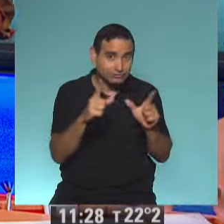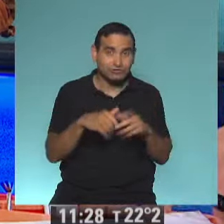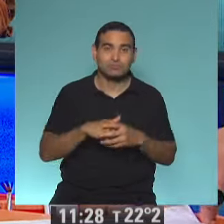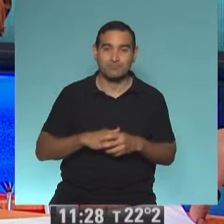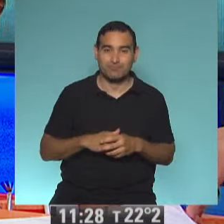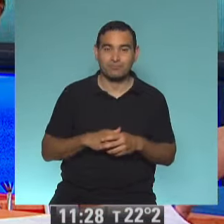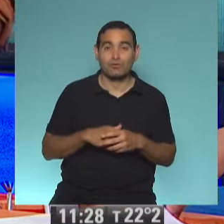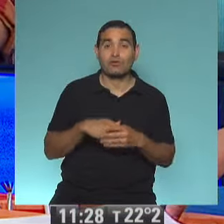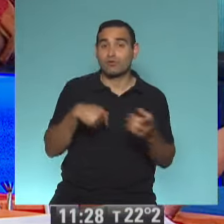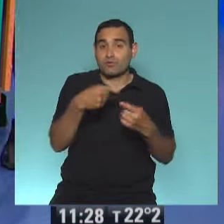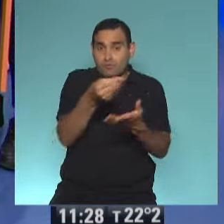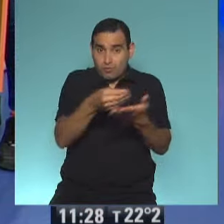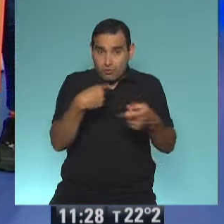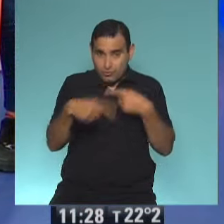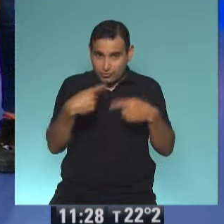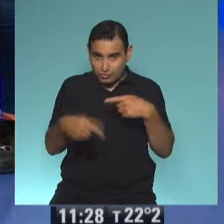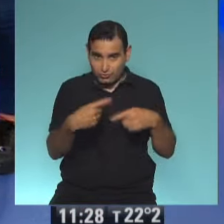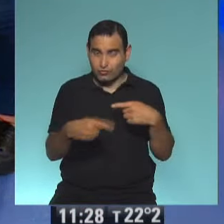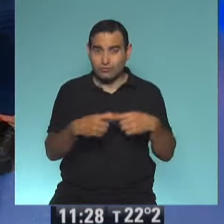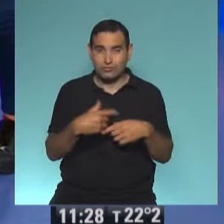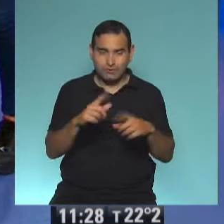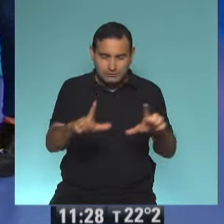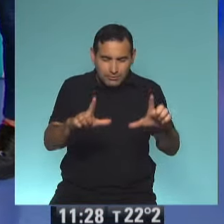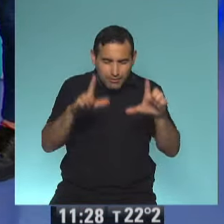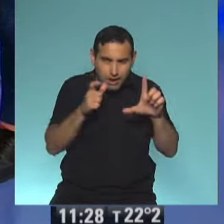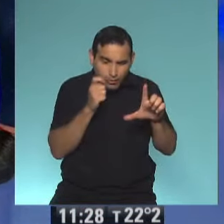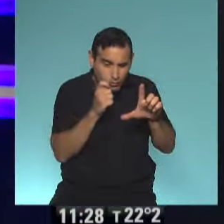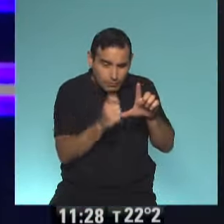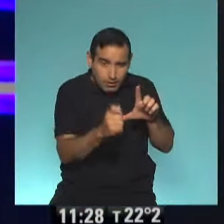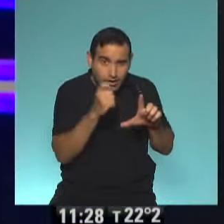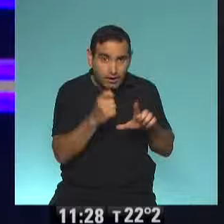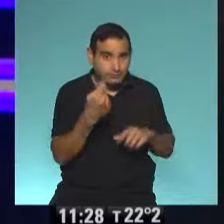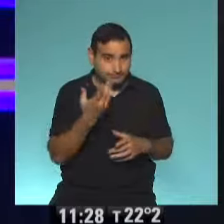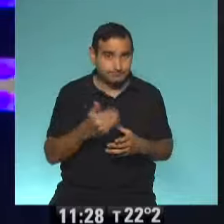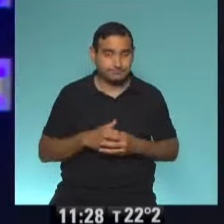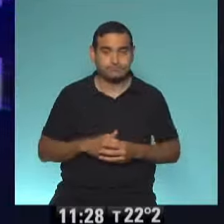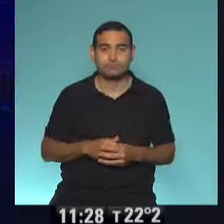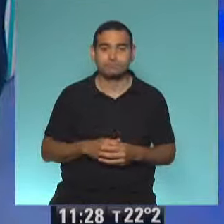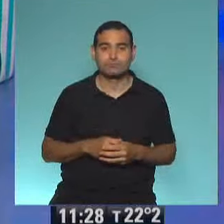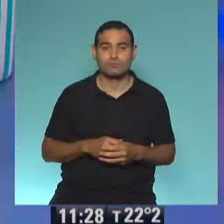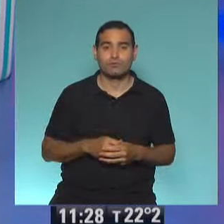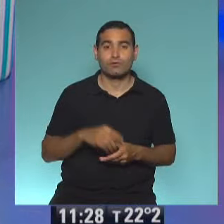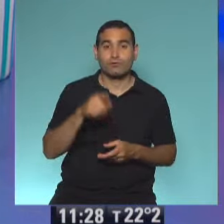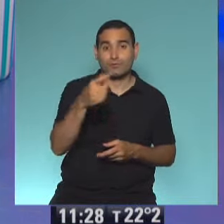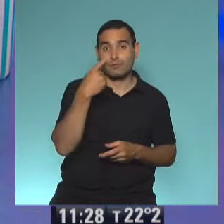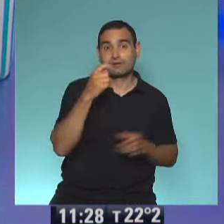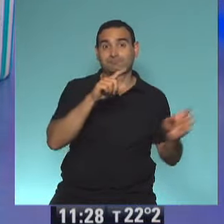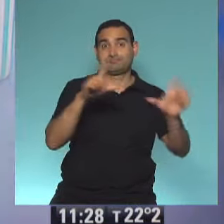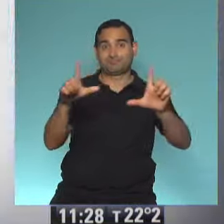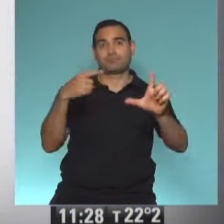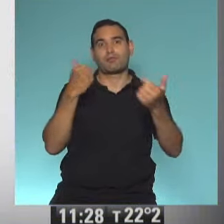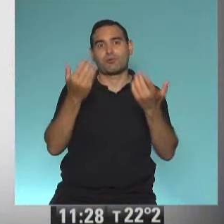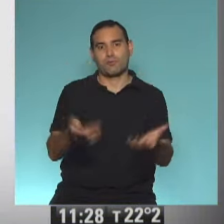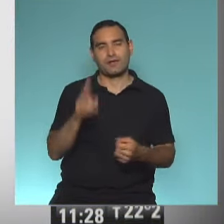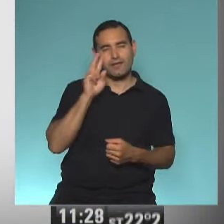Continuamos dibujando entonces ahora lo que vemos bien de cerquita con la lupa. A ver. Entonces usamos, podemos aprovechar la imagen de la cámara, la que aparece